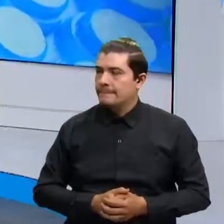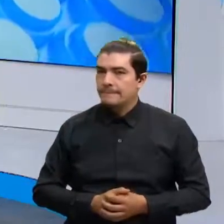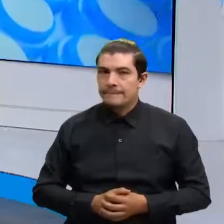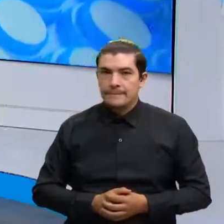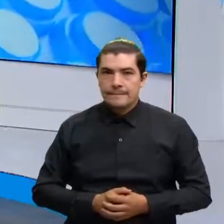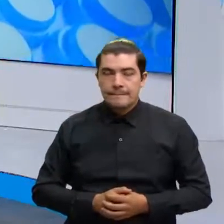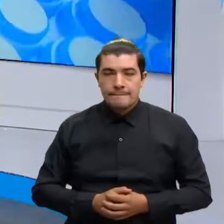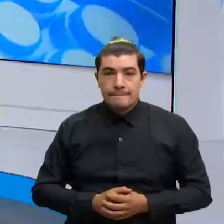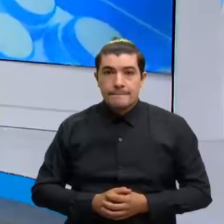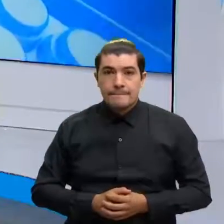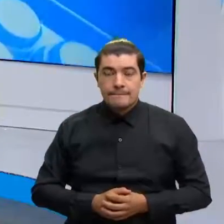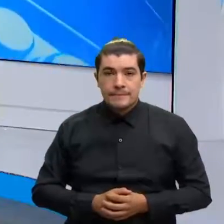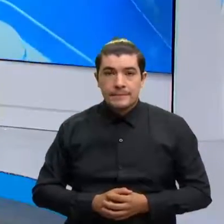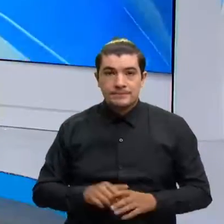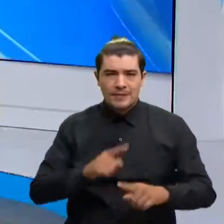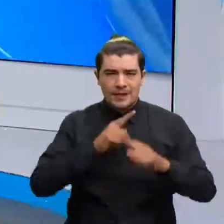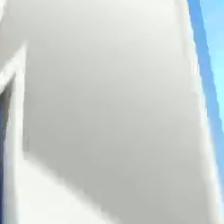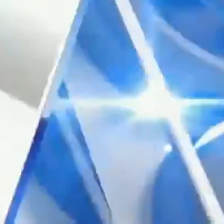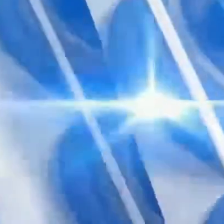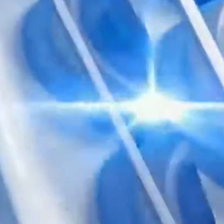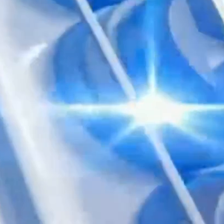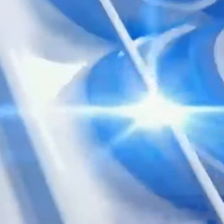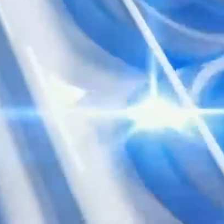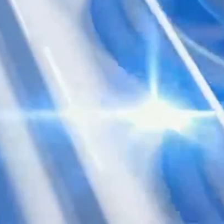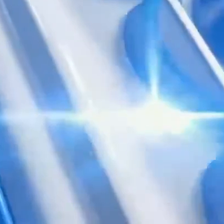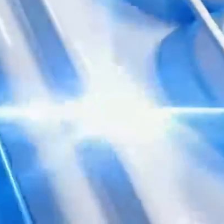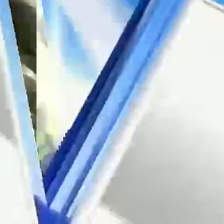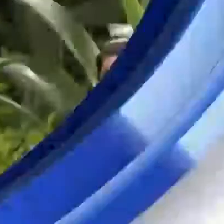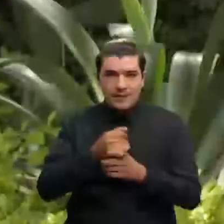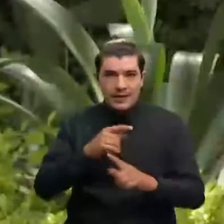Santander, Hugo Aguilar. Adelante.